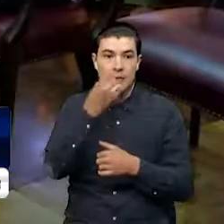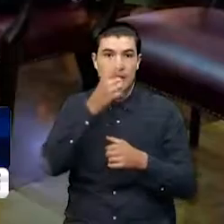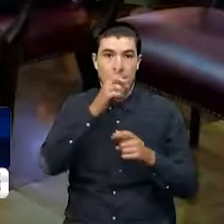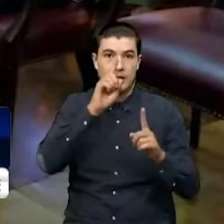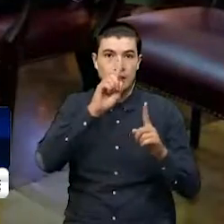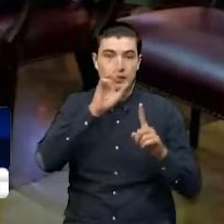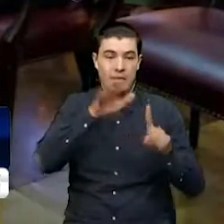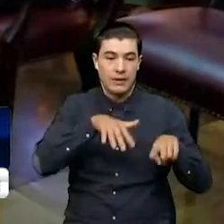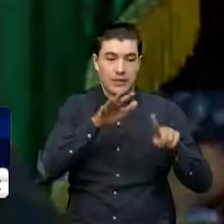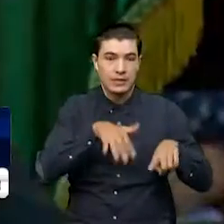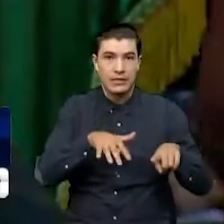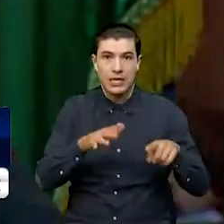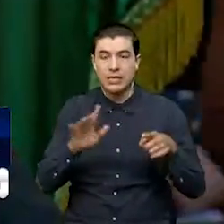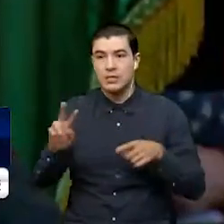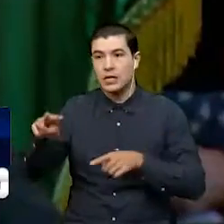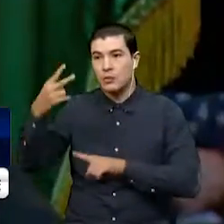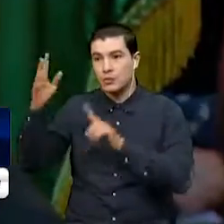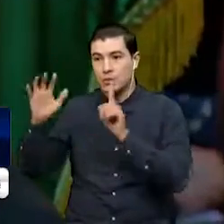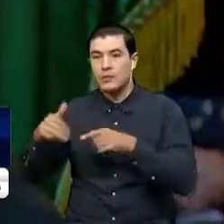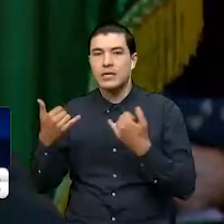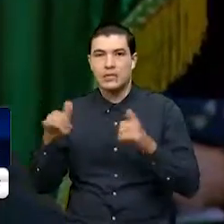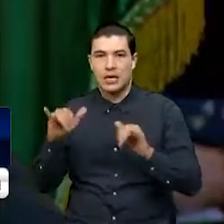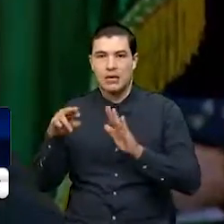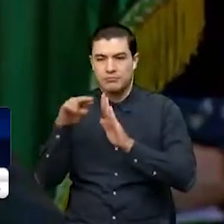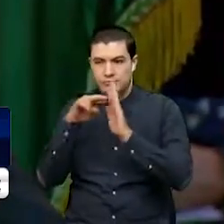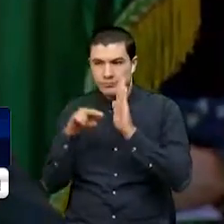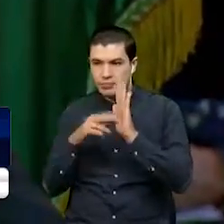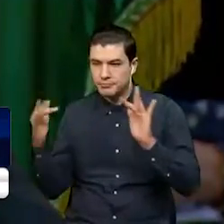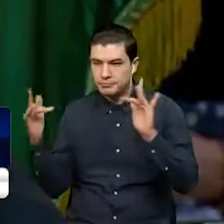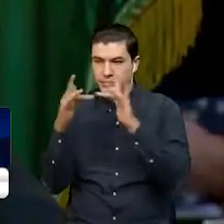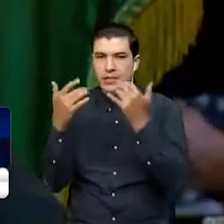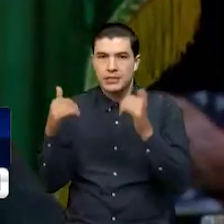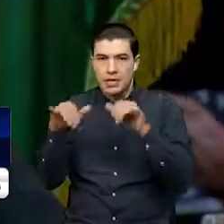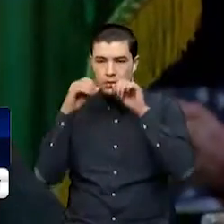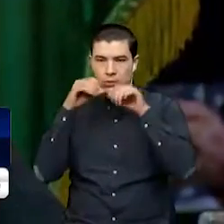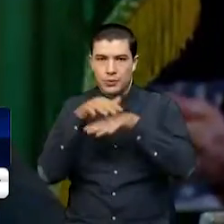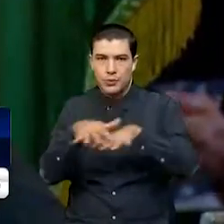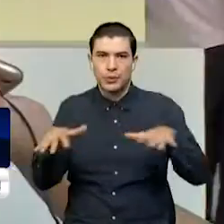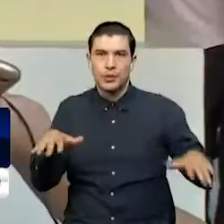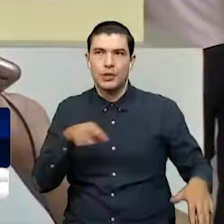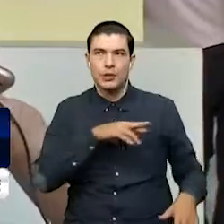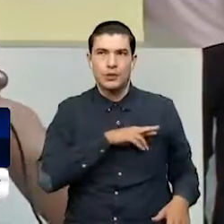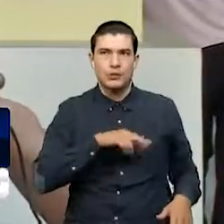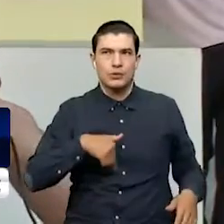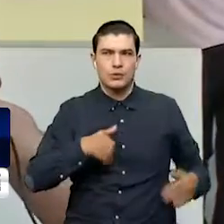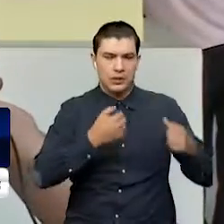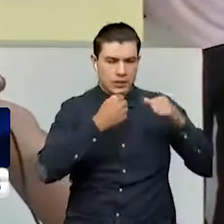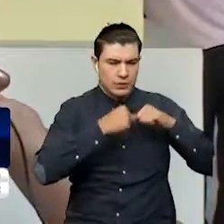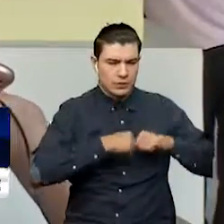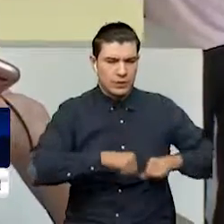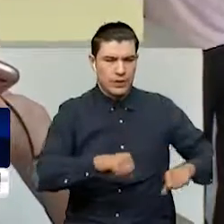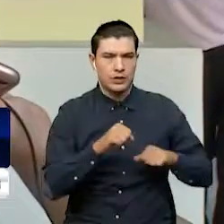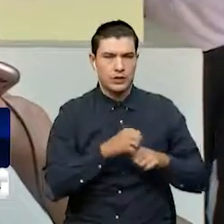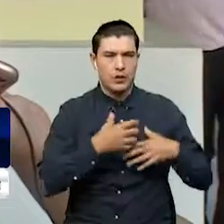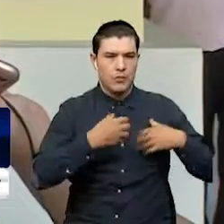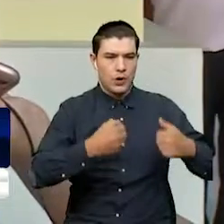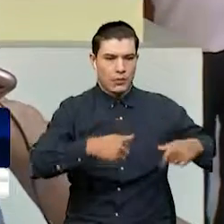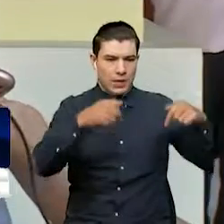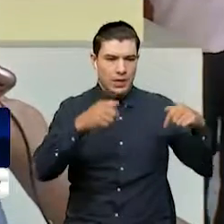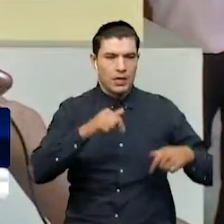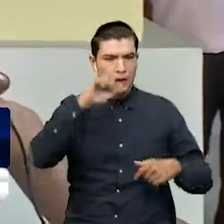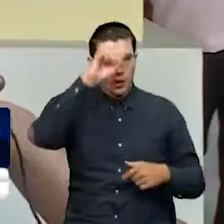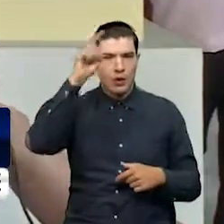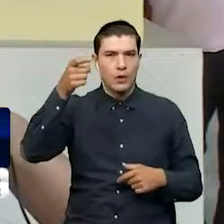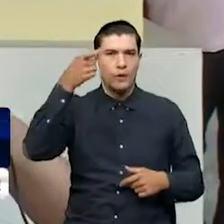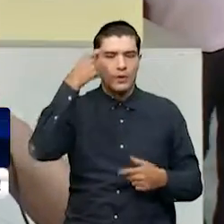semestre del año esperan tenerlas completamente ajustadas a un esfuerzo que hacemos desde la capacidad instalada propia de la gobernación de santander